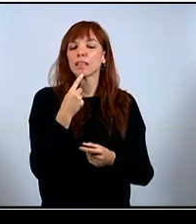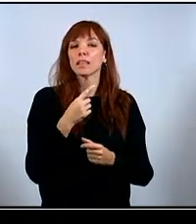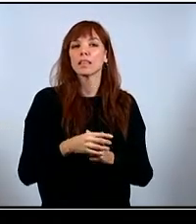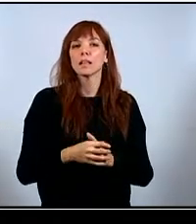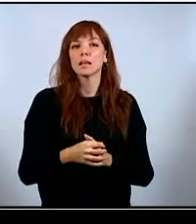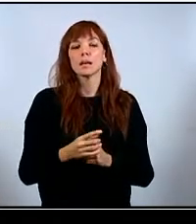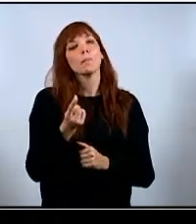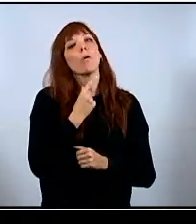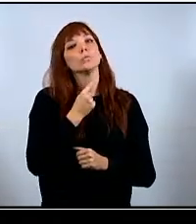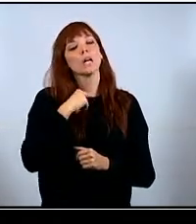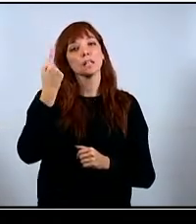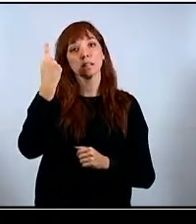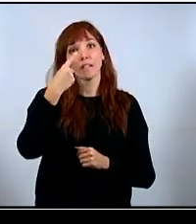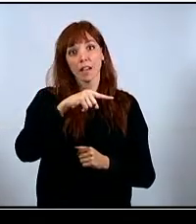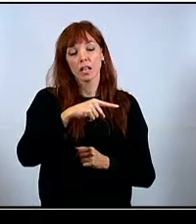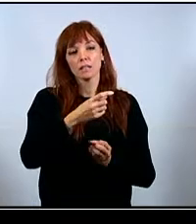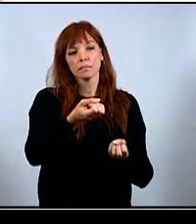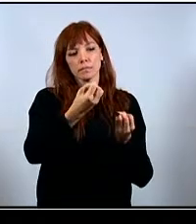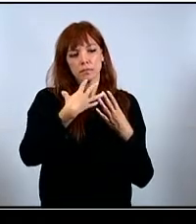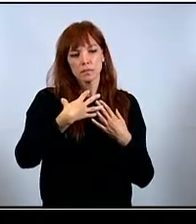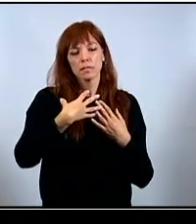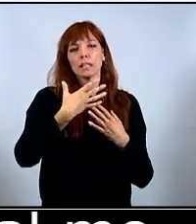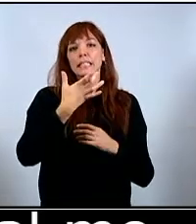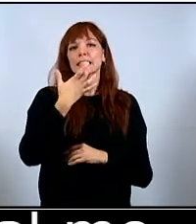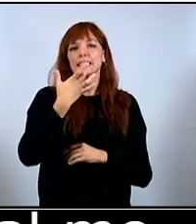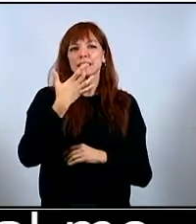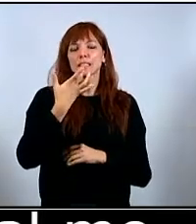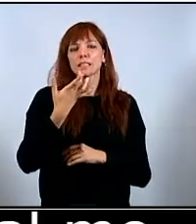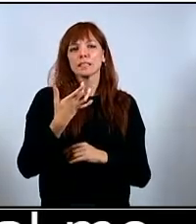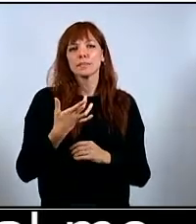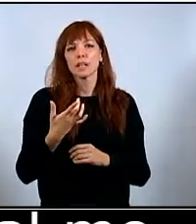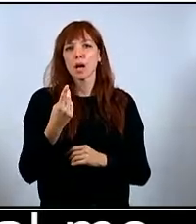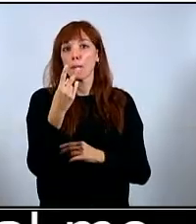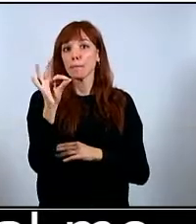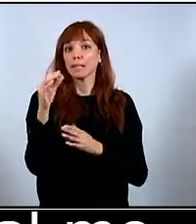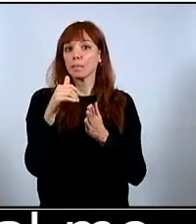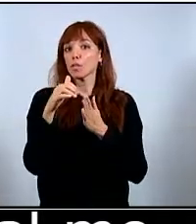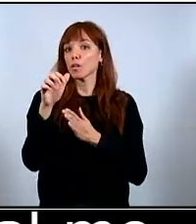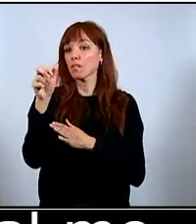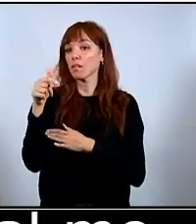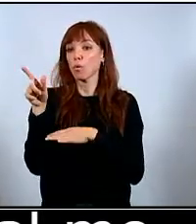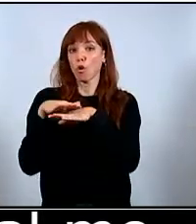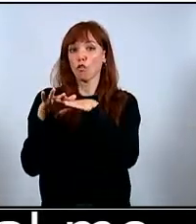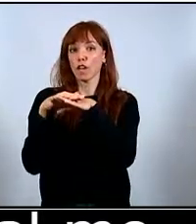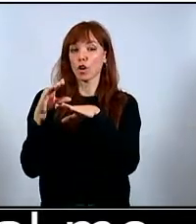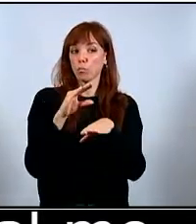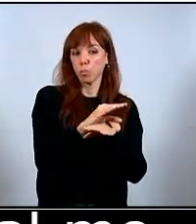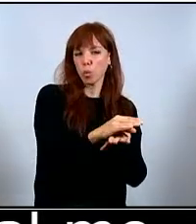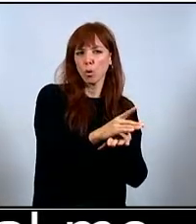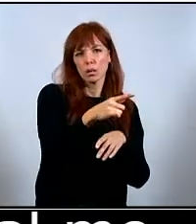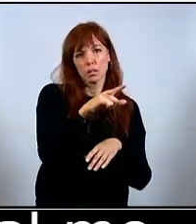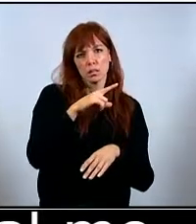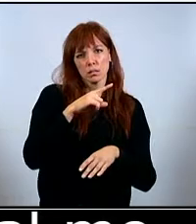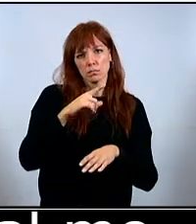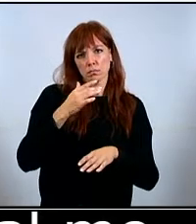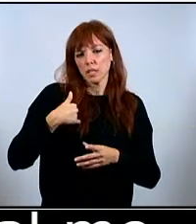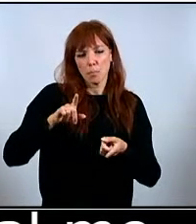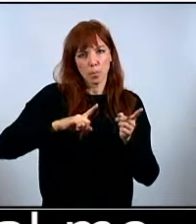me gustaría saber si el Estado le diera esos 20 millones de euros, ¿estarían de acuerdo con él? O sea, se acabaría el